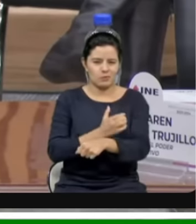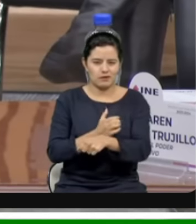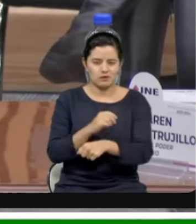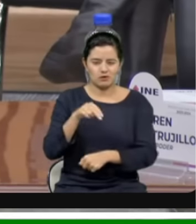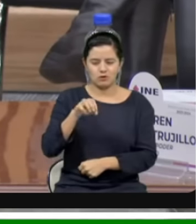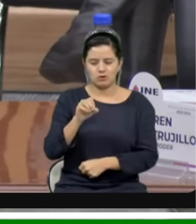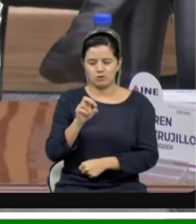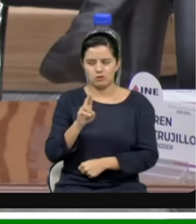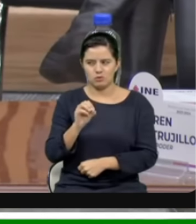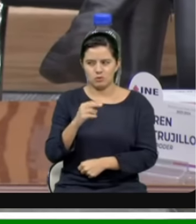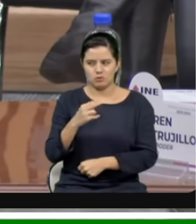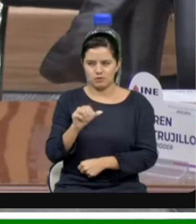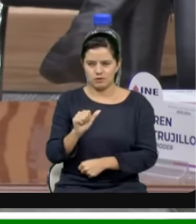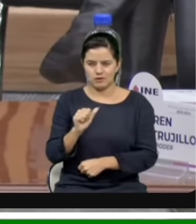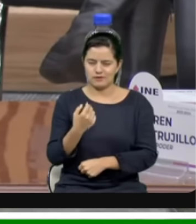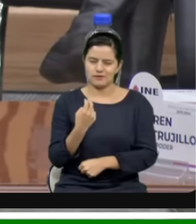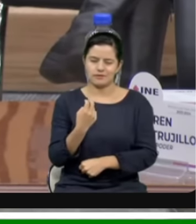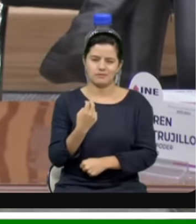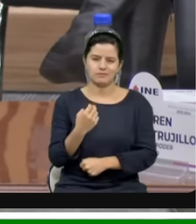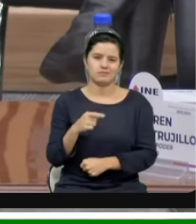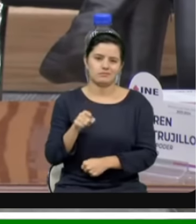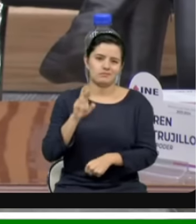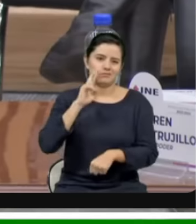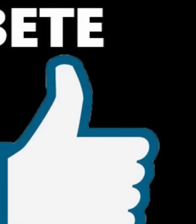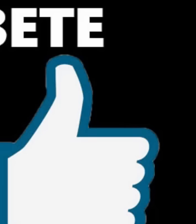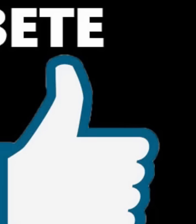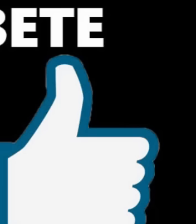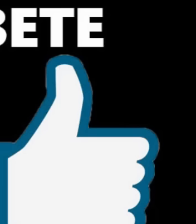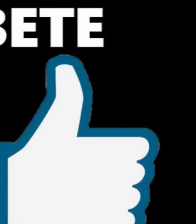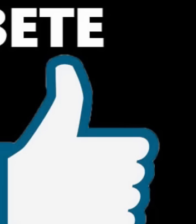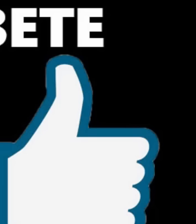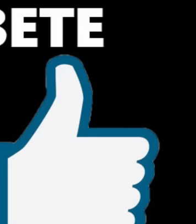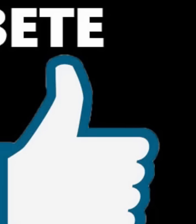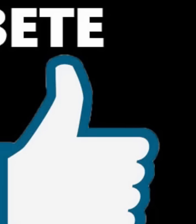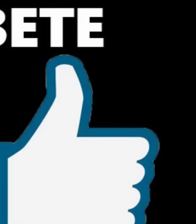ha encargado de entregar este país